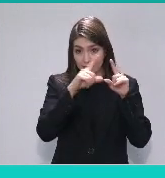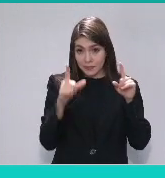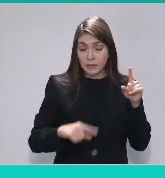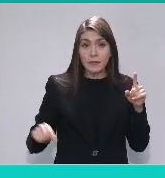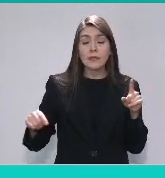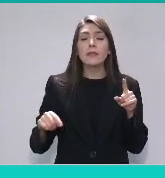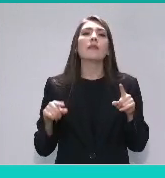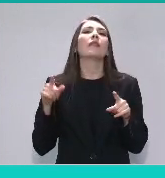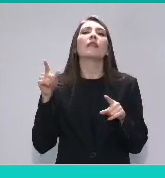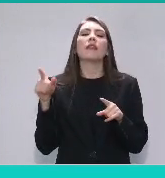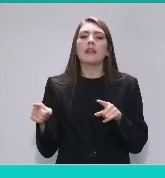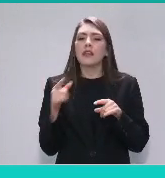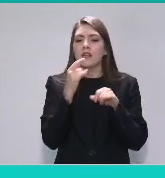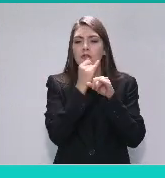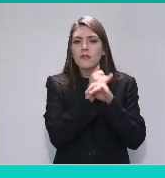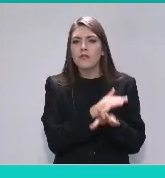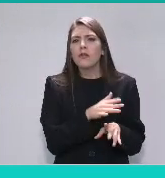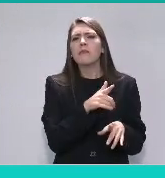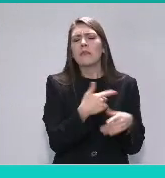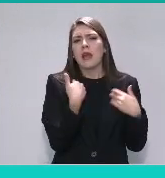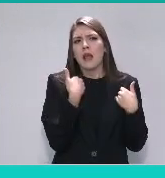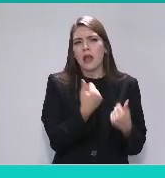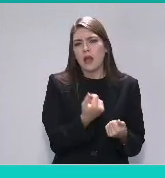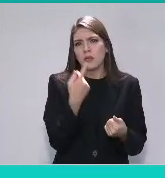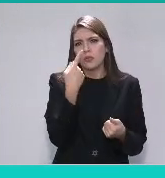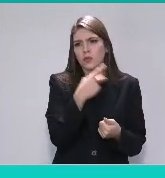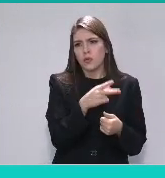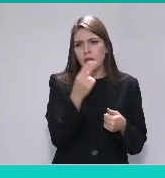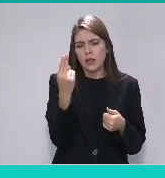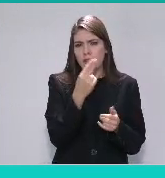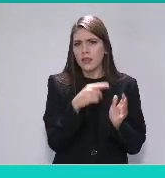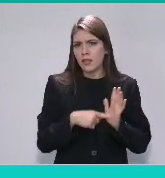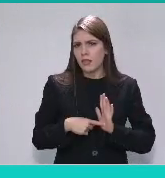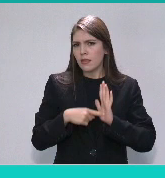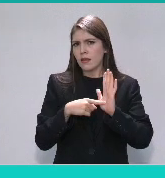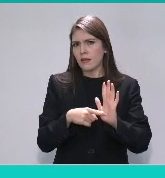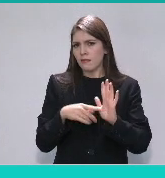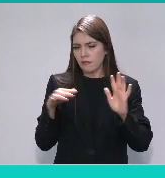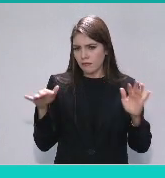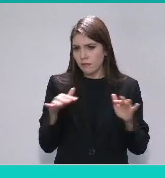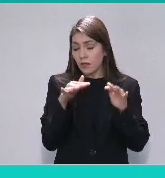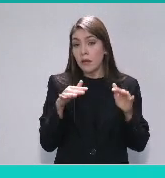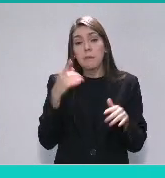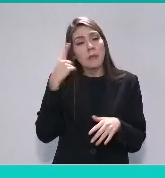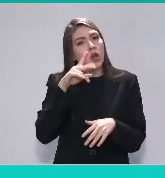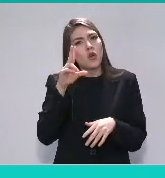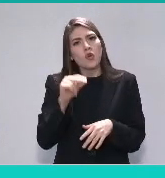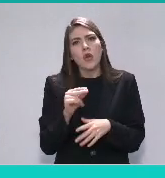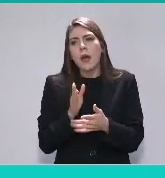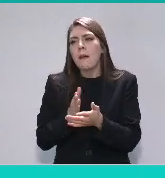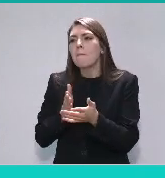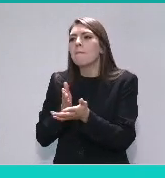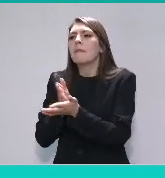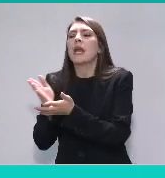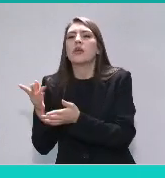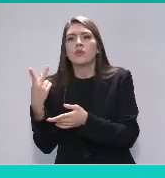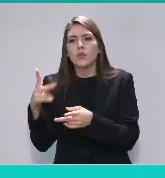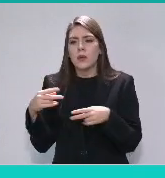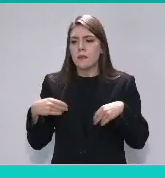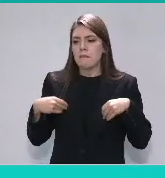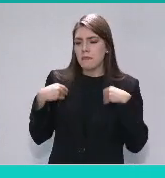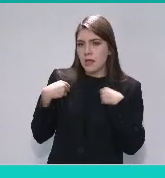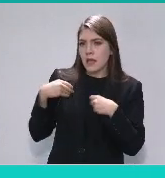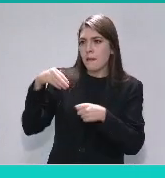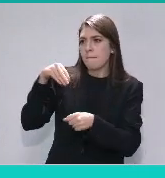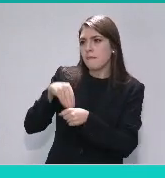entendería originalmente de naturaleza pública siempre que no se requiera la vida privada ya los datos personales de una